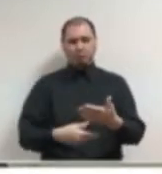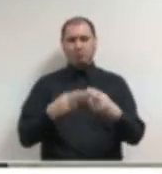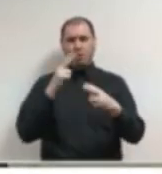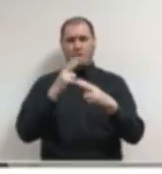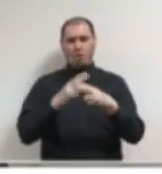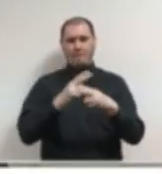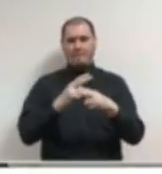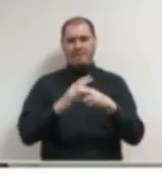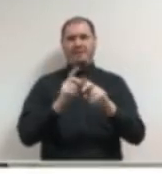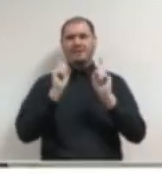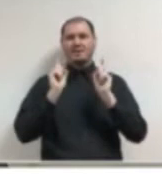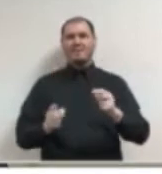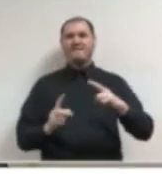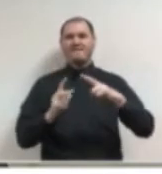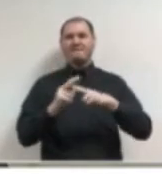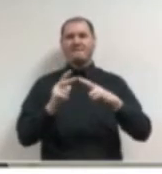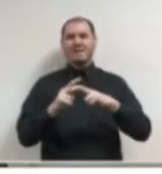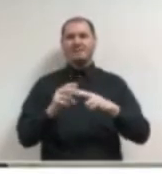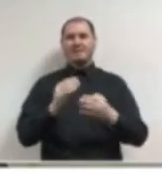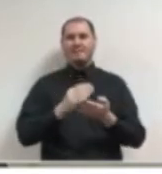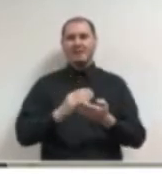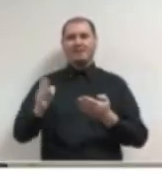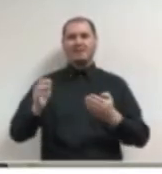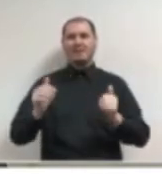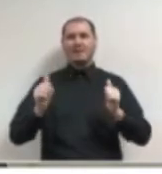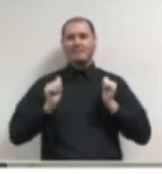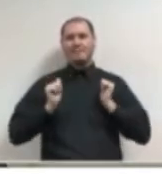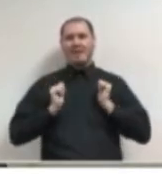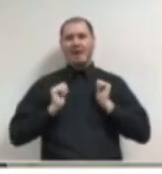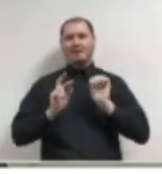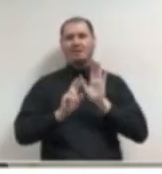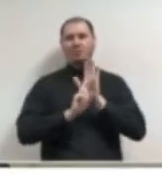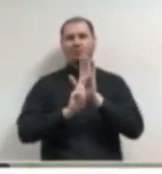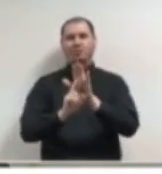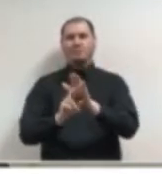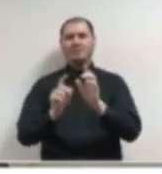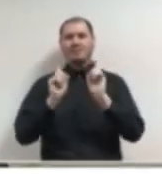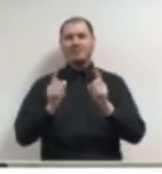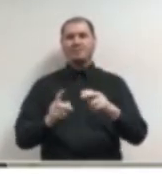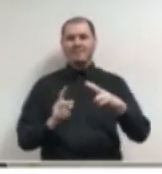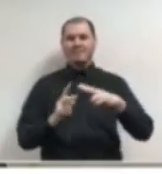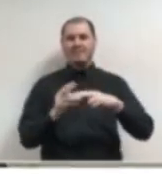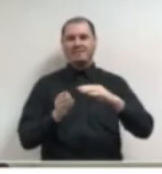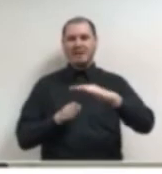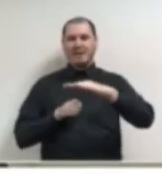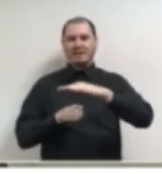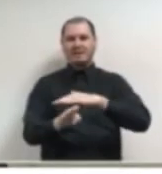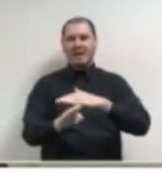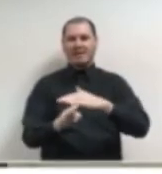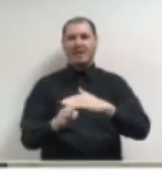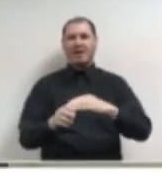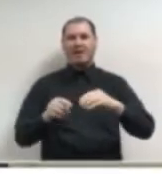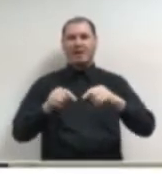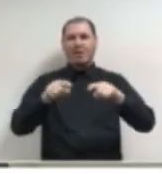autos para resolver o autos para sentencia, así como la fecha de ingreso del expediente al despacho judicial de cada miembro de la sala